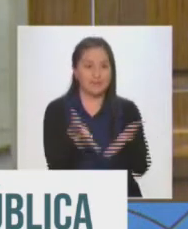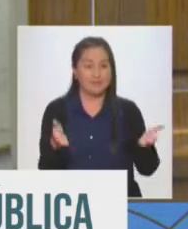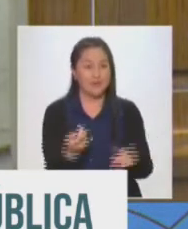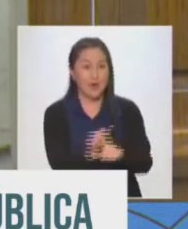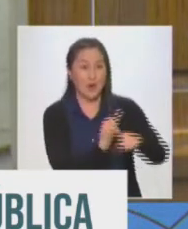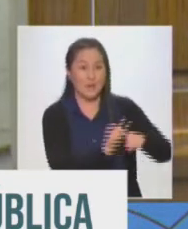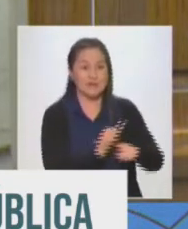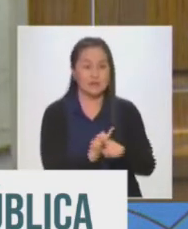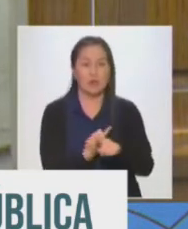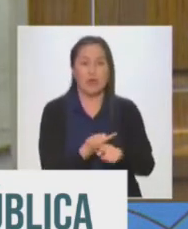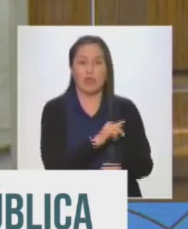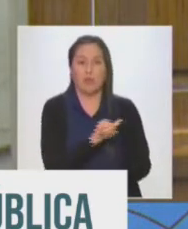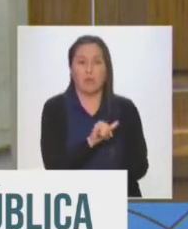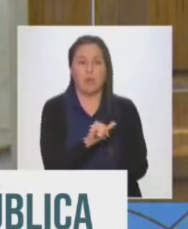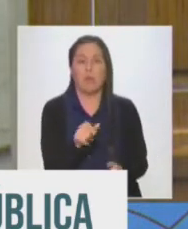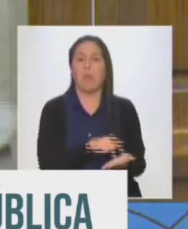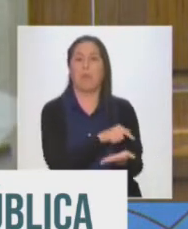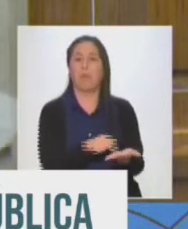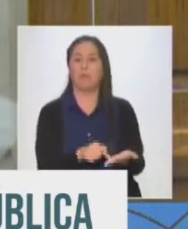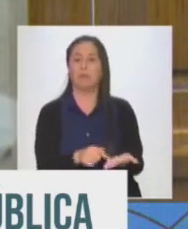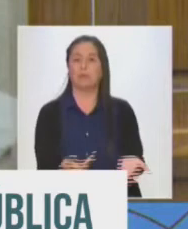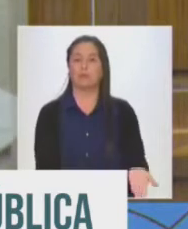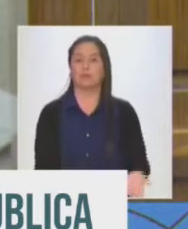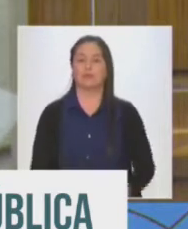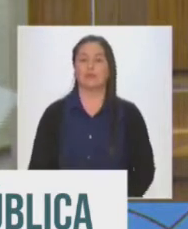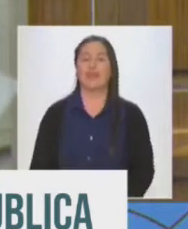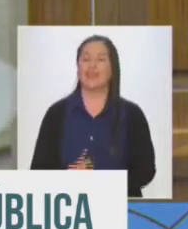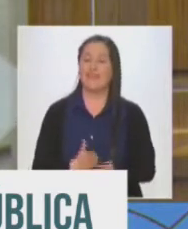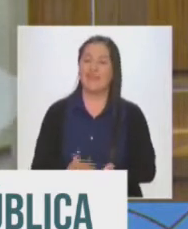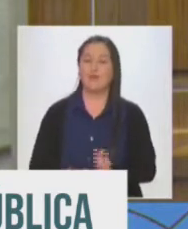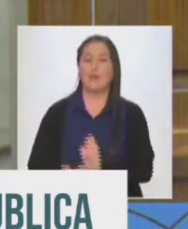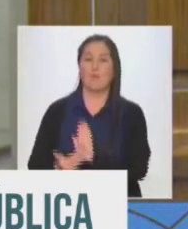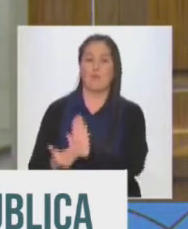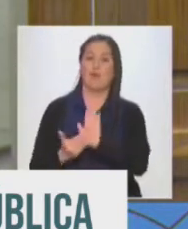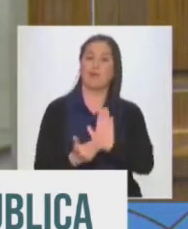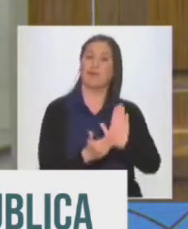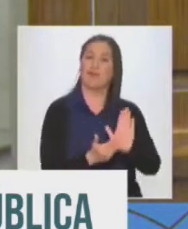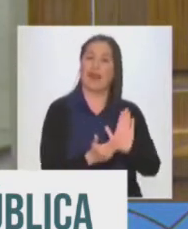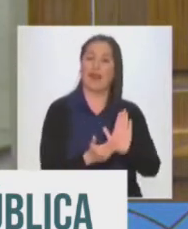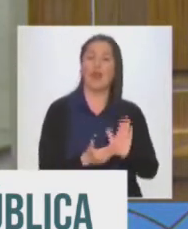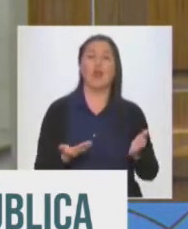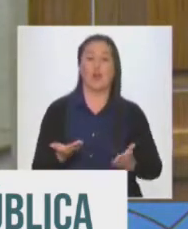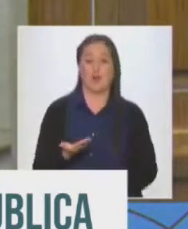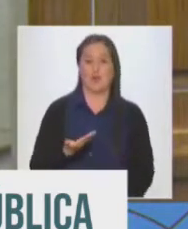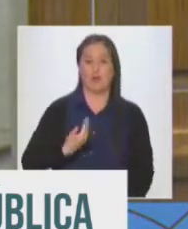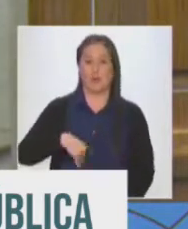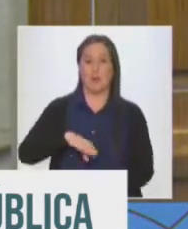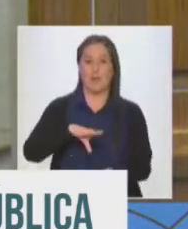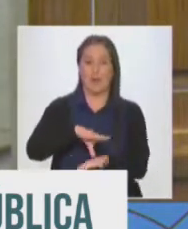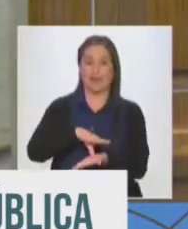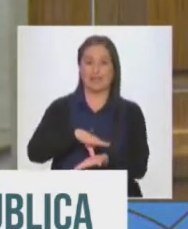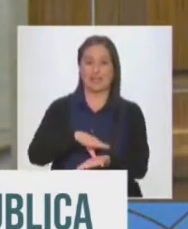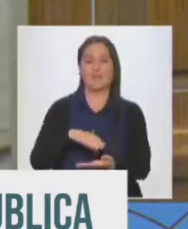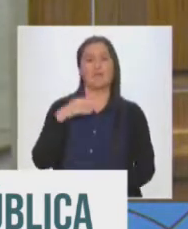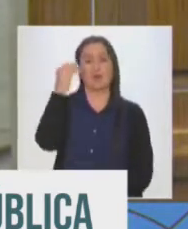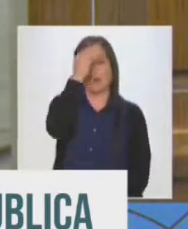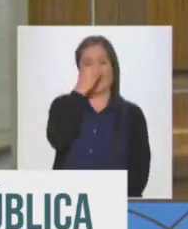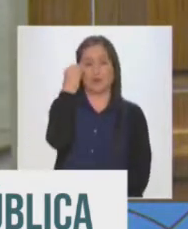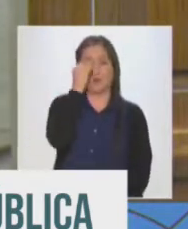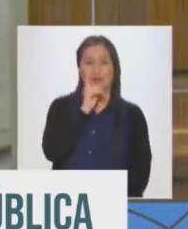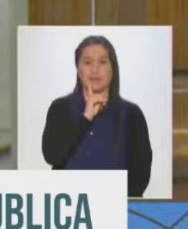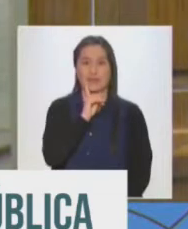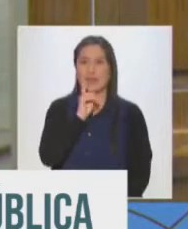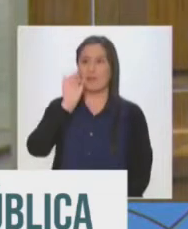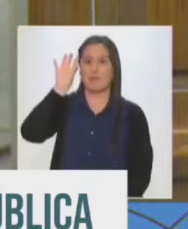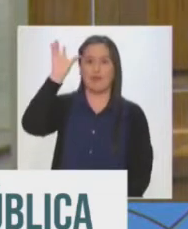conversación, etcétera, etcétera. Debemos dar una señal, entonces, como país, la preocupación que podemos tener frente al